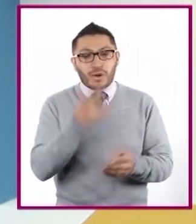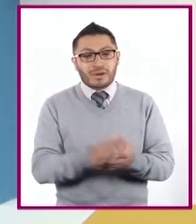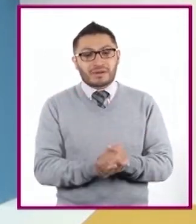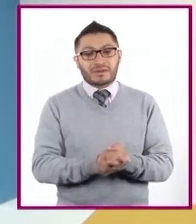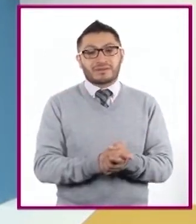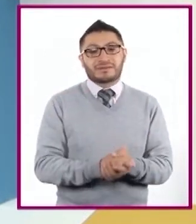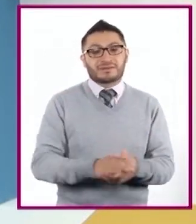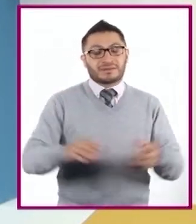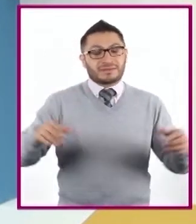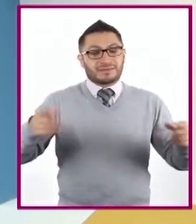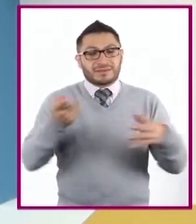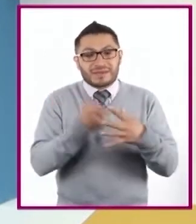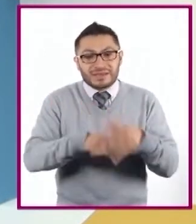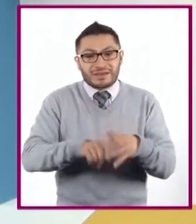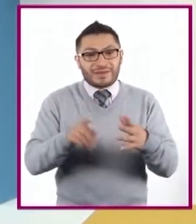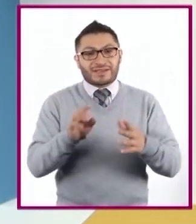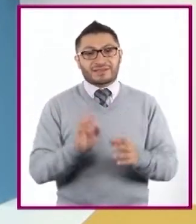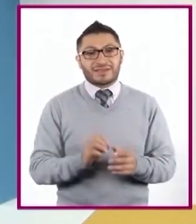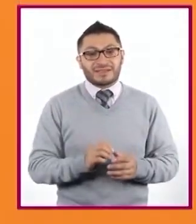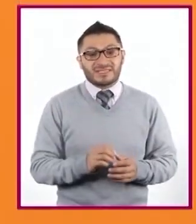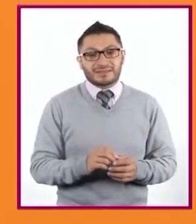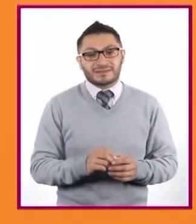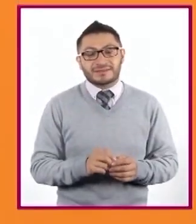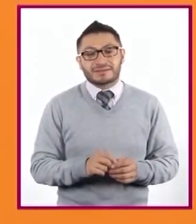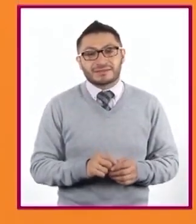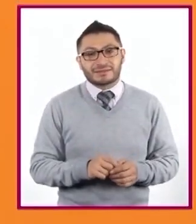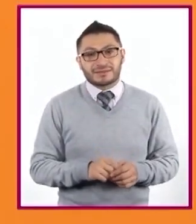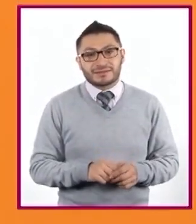inicio de la actividad industrial en el virreinato.